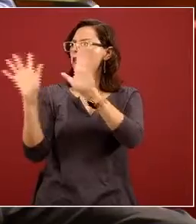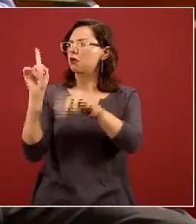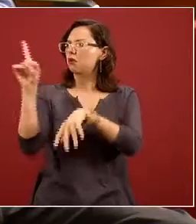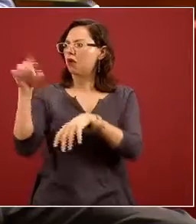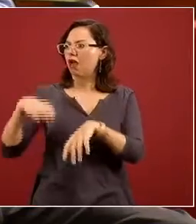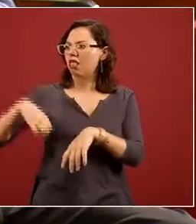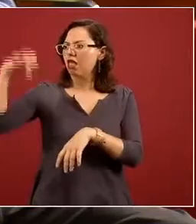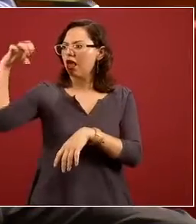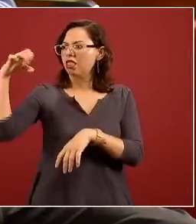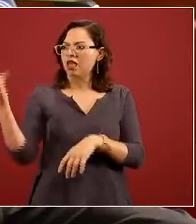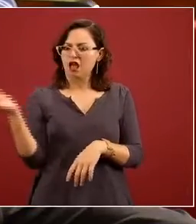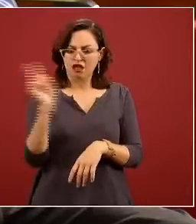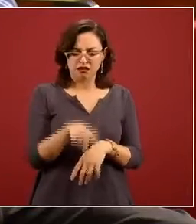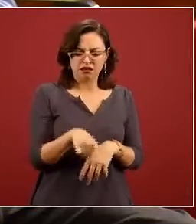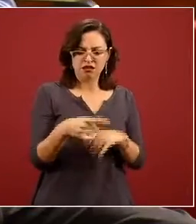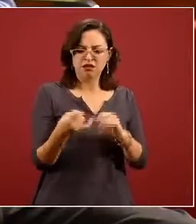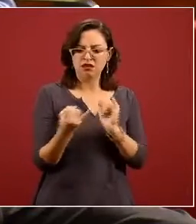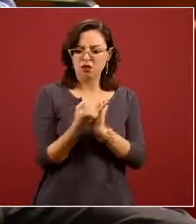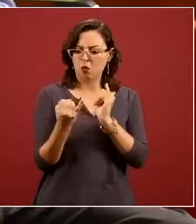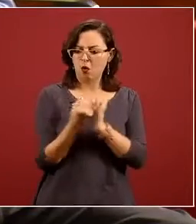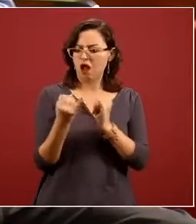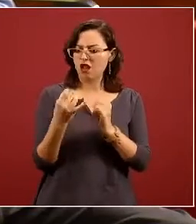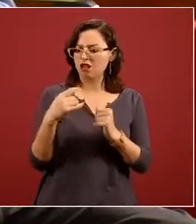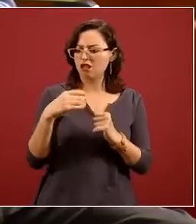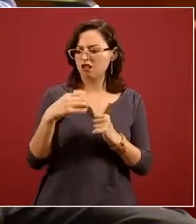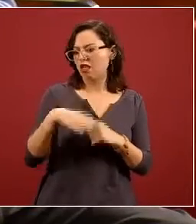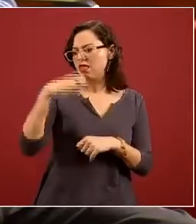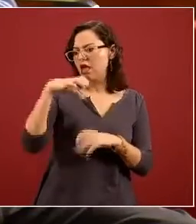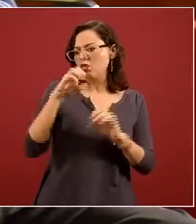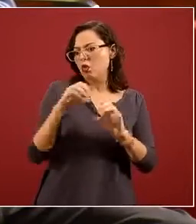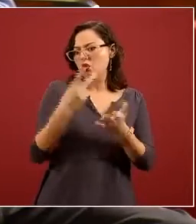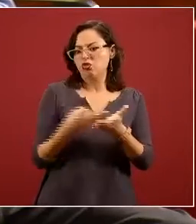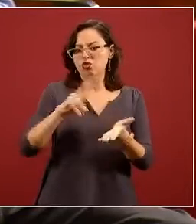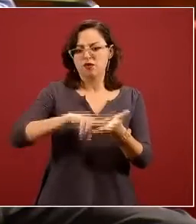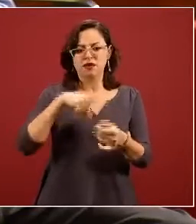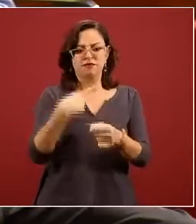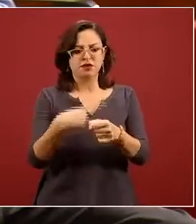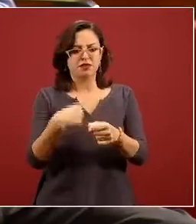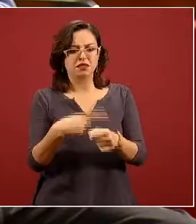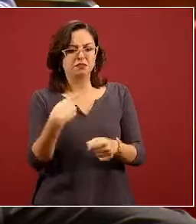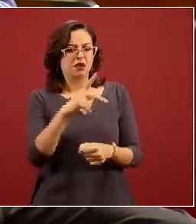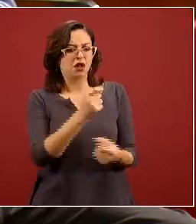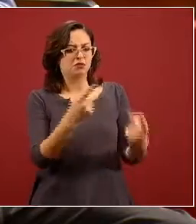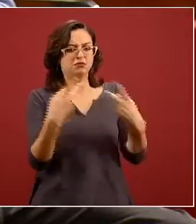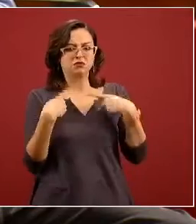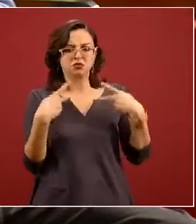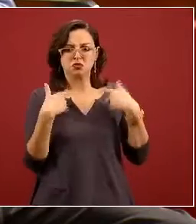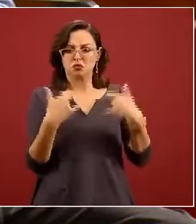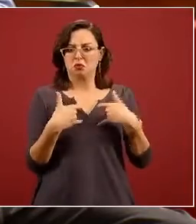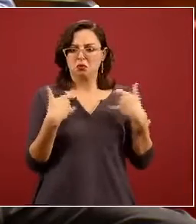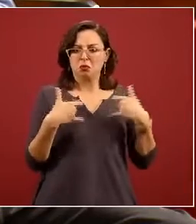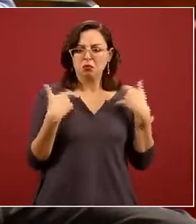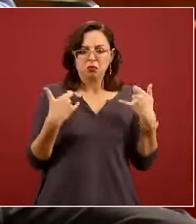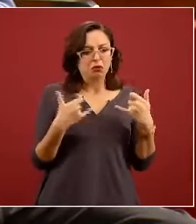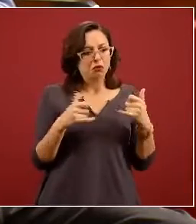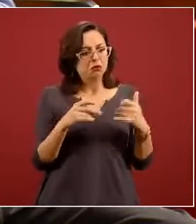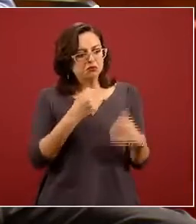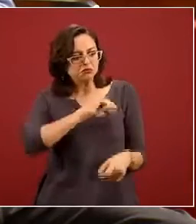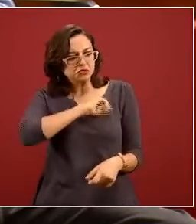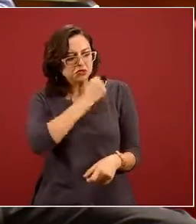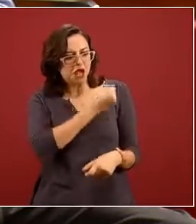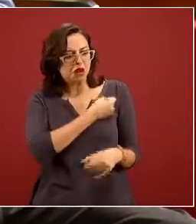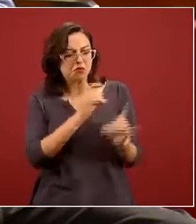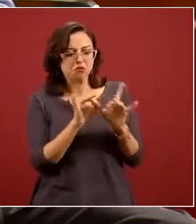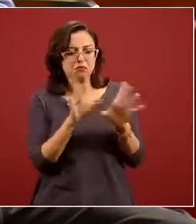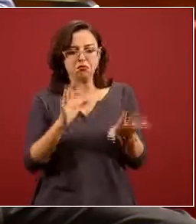teníamos la idea de que eran personas que tenían sobre todo alguna otra enfermedad, pero estos casos de personas jóvenes y aparentemente sanas es